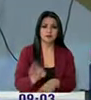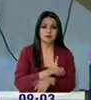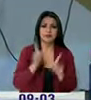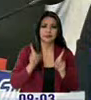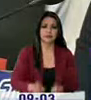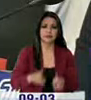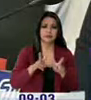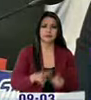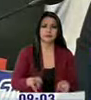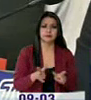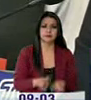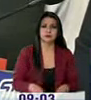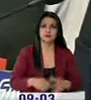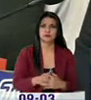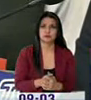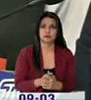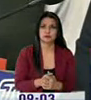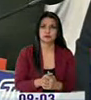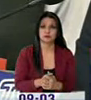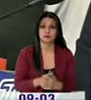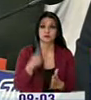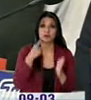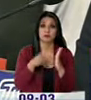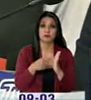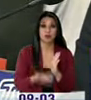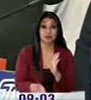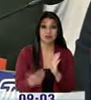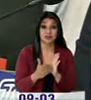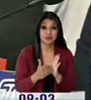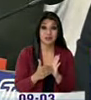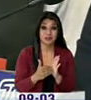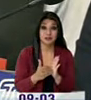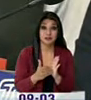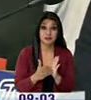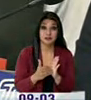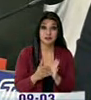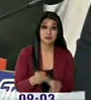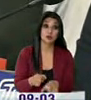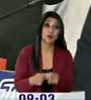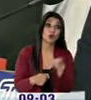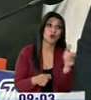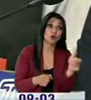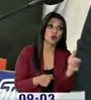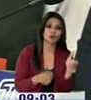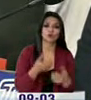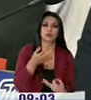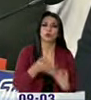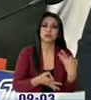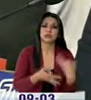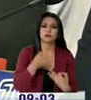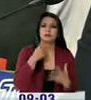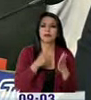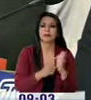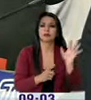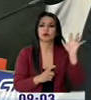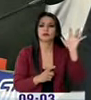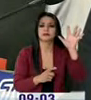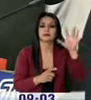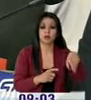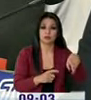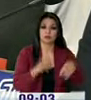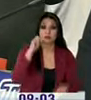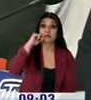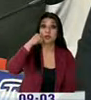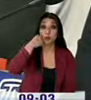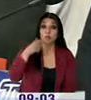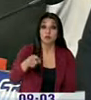sí fiscalice. Yo no quisiera lamentar que el dictamen de otras instancias del Estado, en este caso recordemos